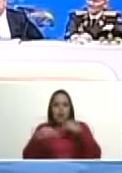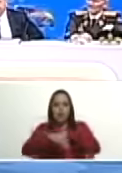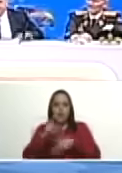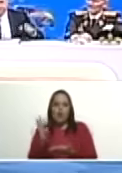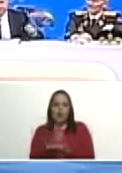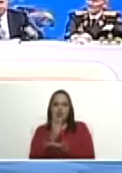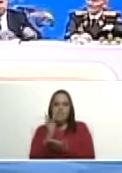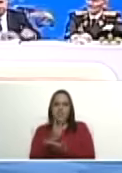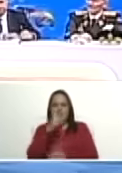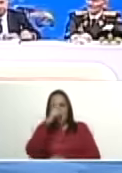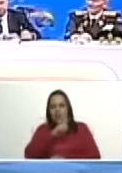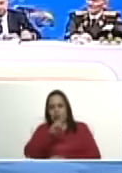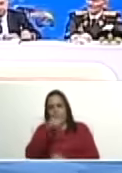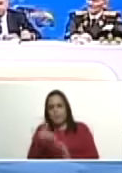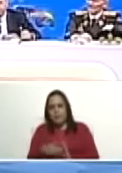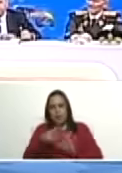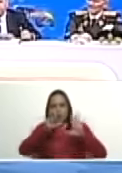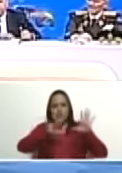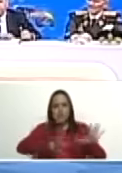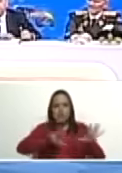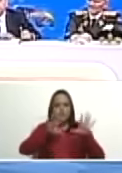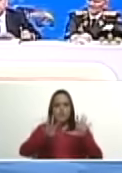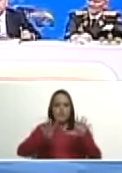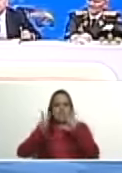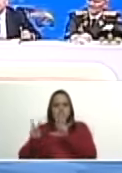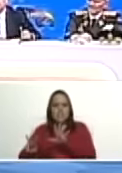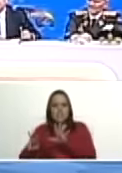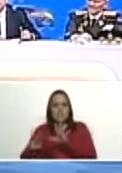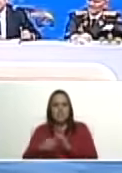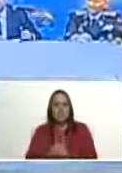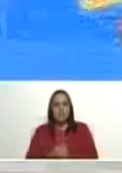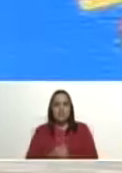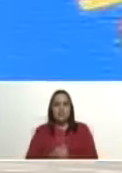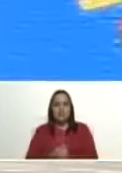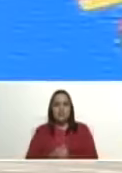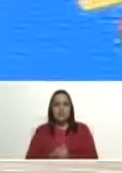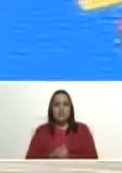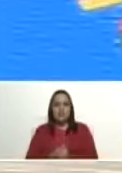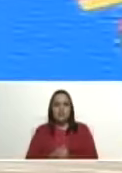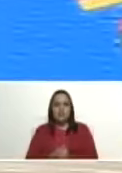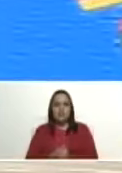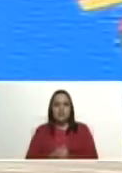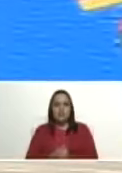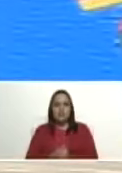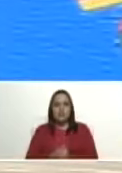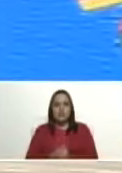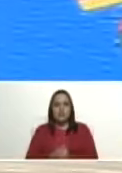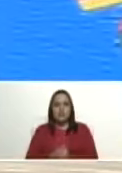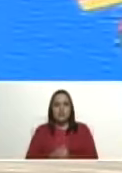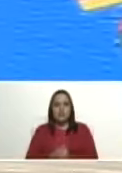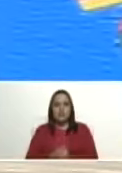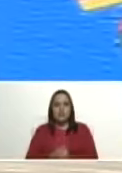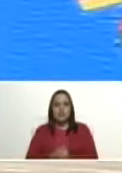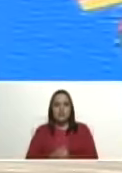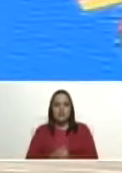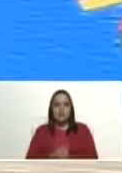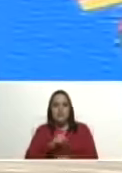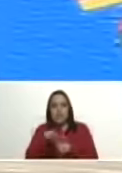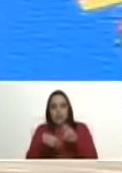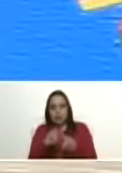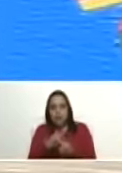Washington 1897, presidente en Venezuela, embajador, y luego el